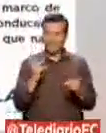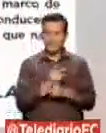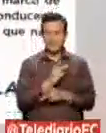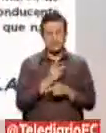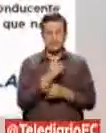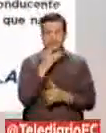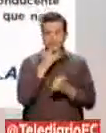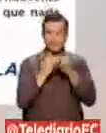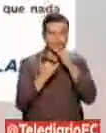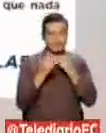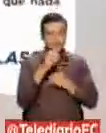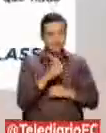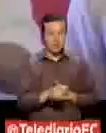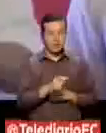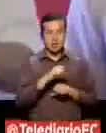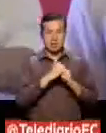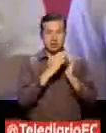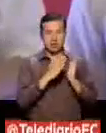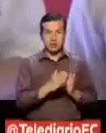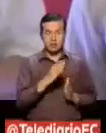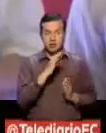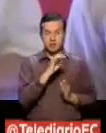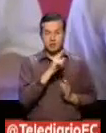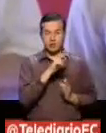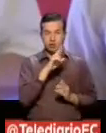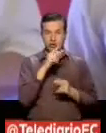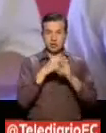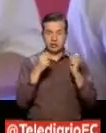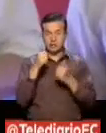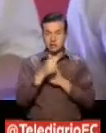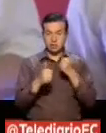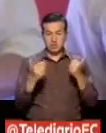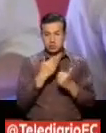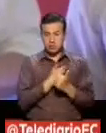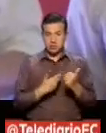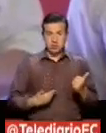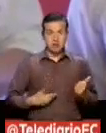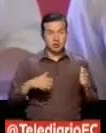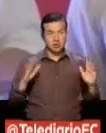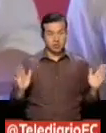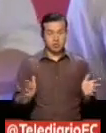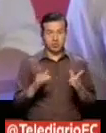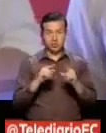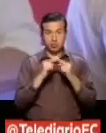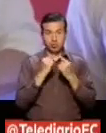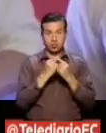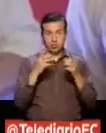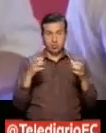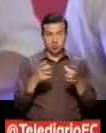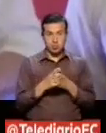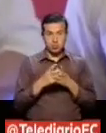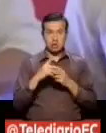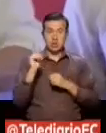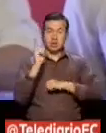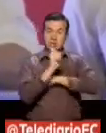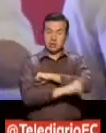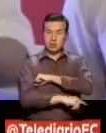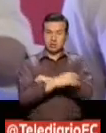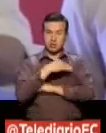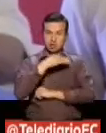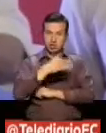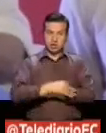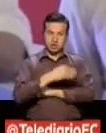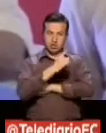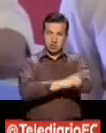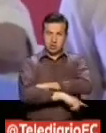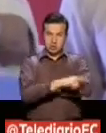incongruente la actuación de Flores. El ex candidato presidencial exhortó a su bloque legislativo a que establezca una sanción ética contra